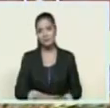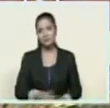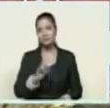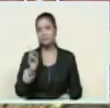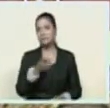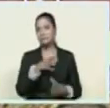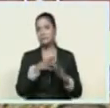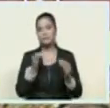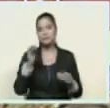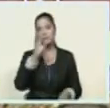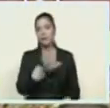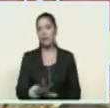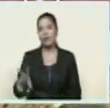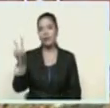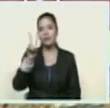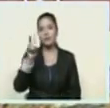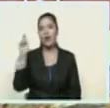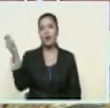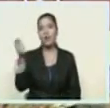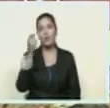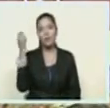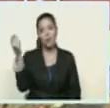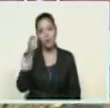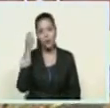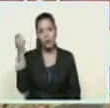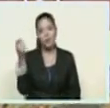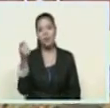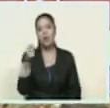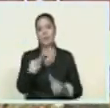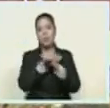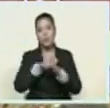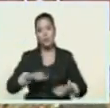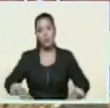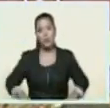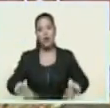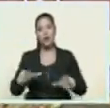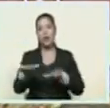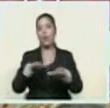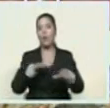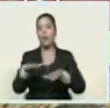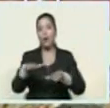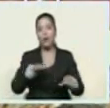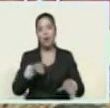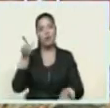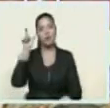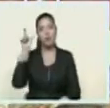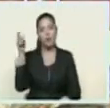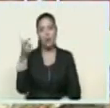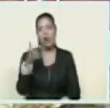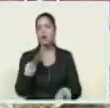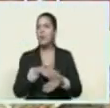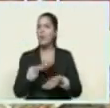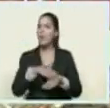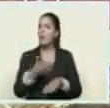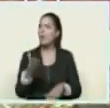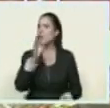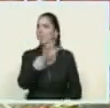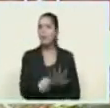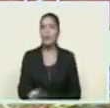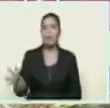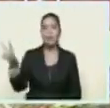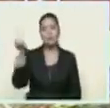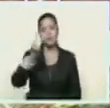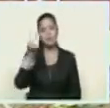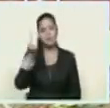a todo el llano mejorado apure portuguesa cojedes guárico porque en todo el llano